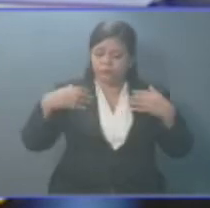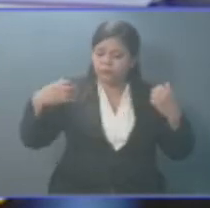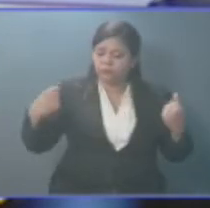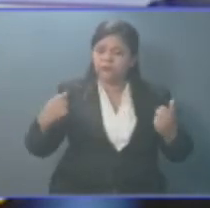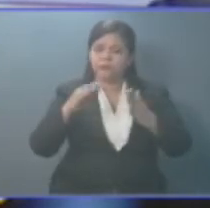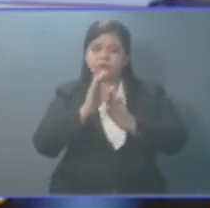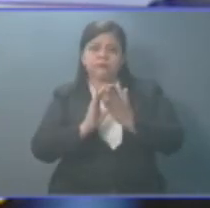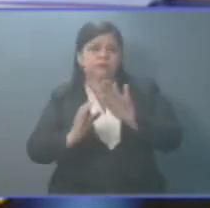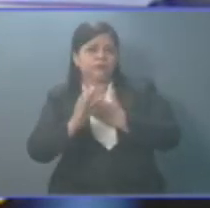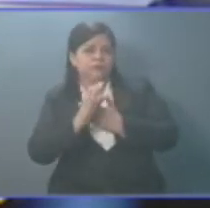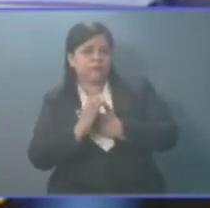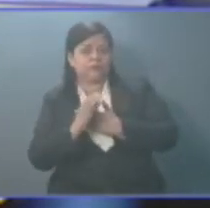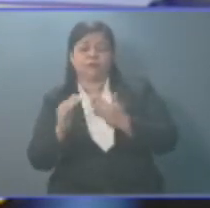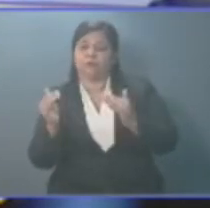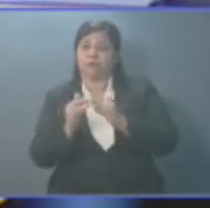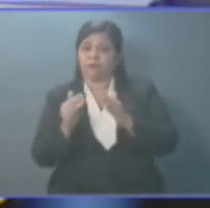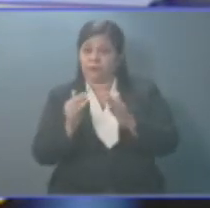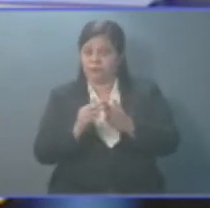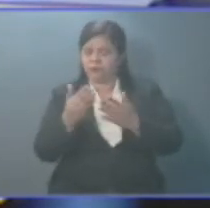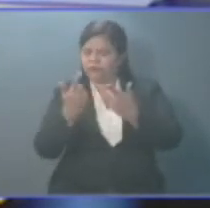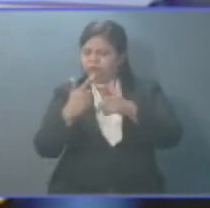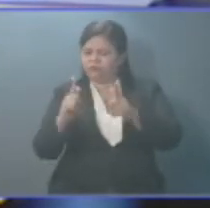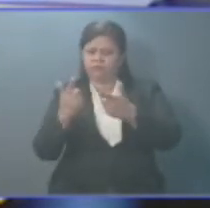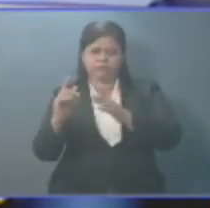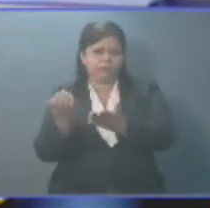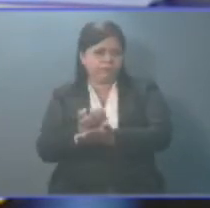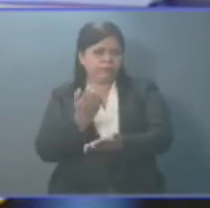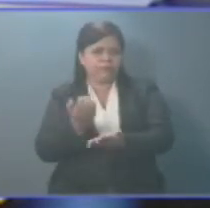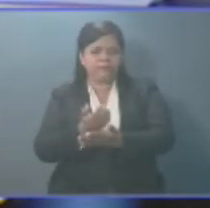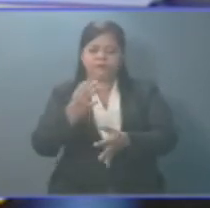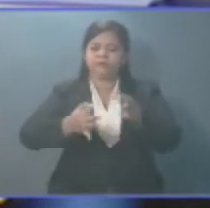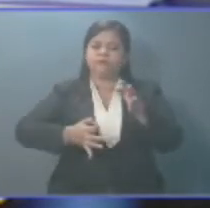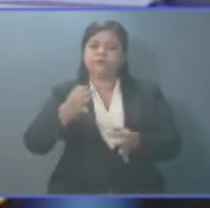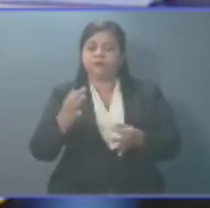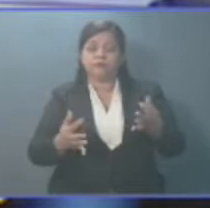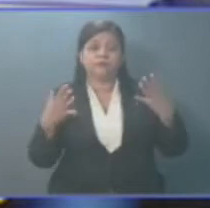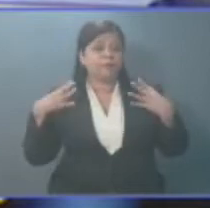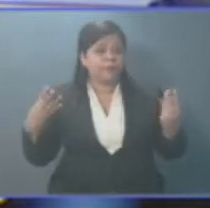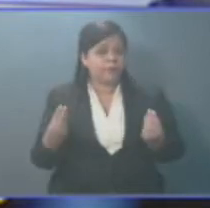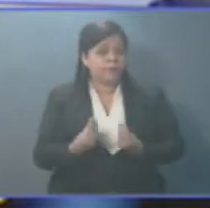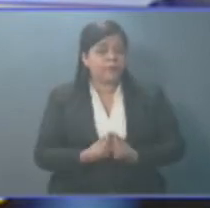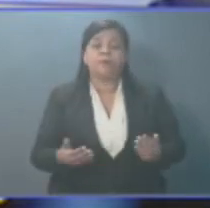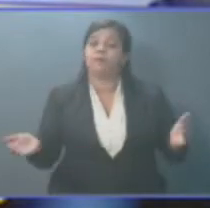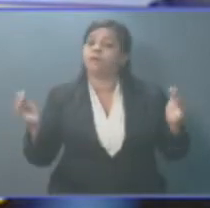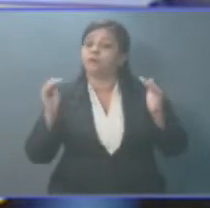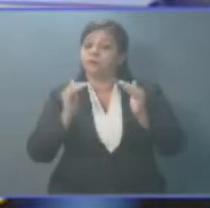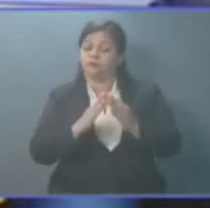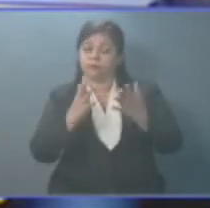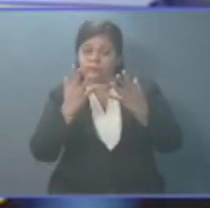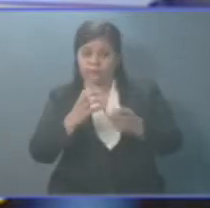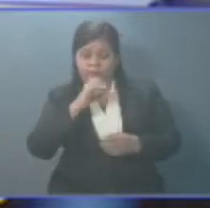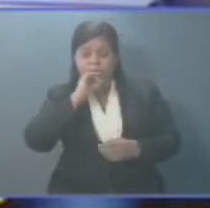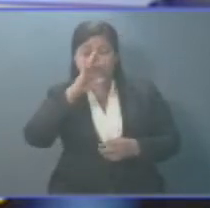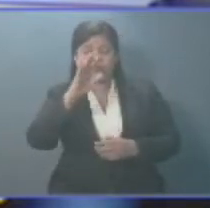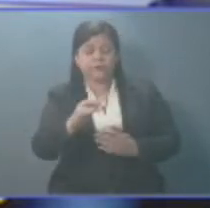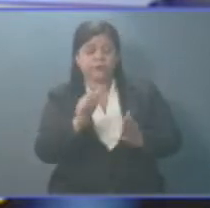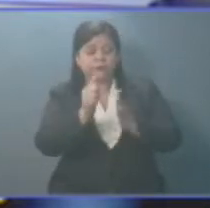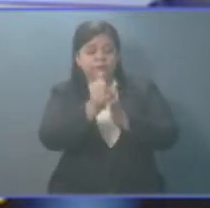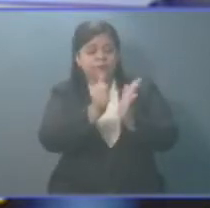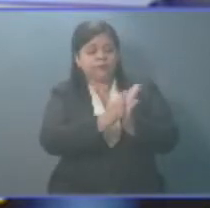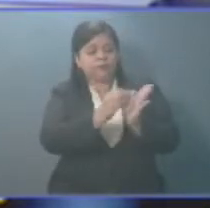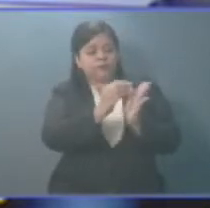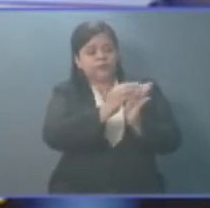cultura y bienestar económicos y la justicia social. Asimismo, se refiere a los